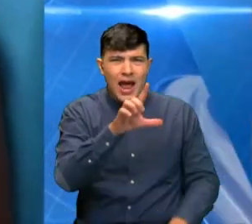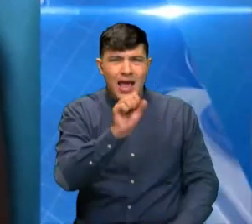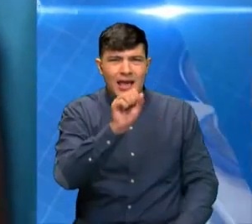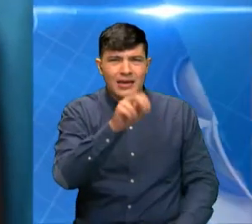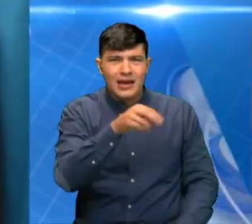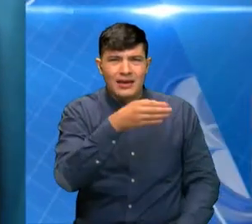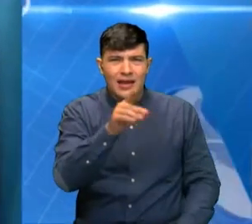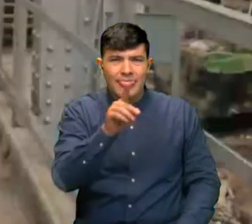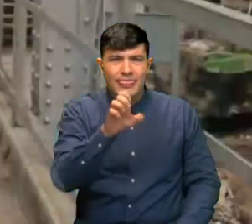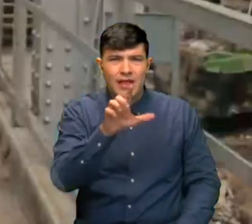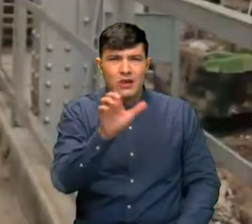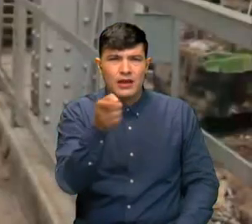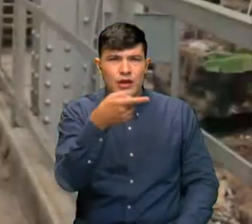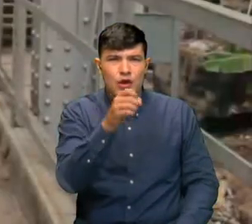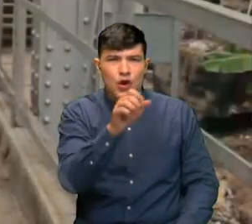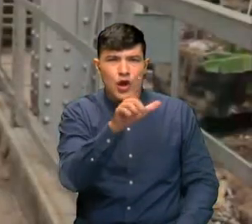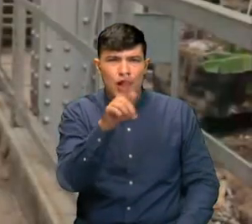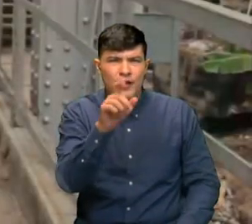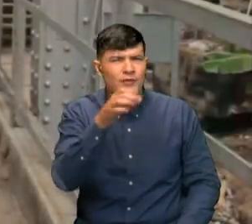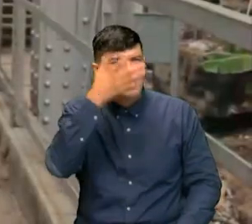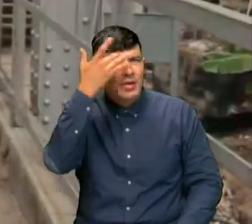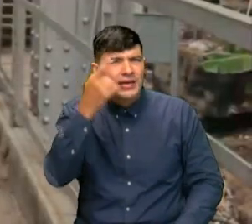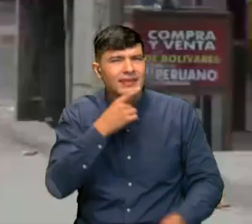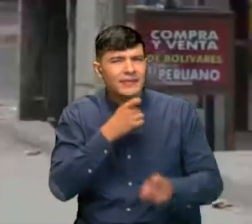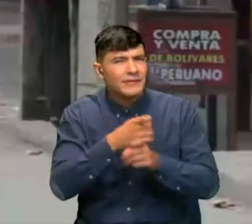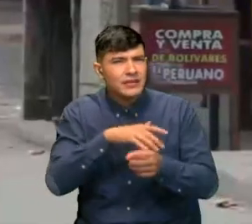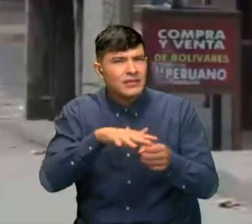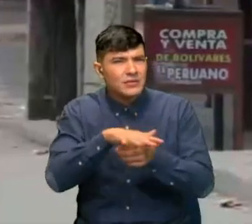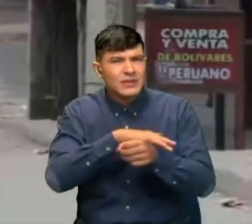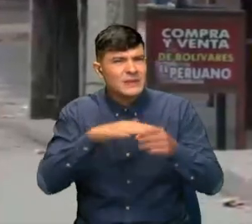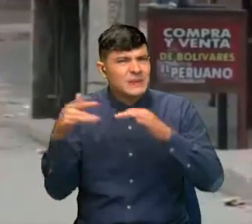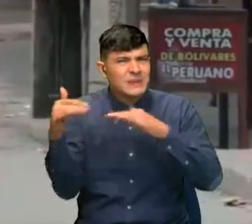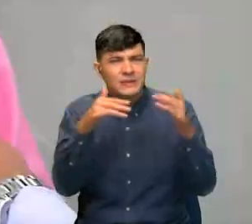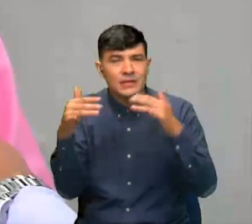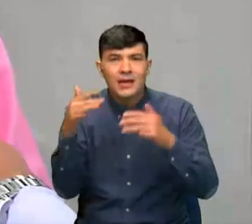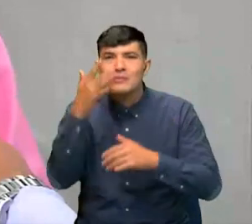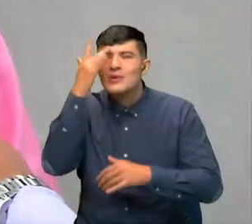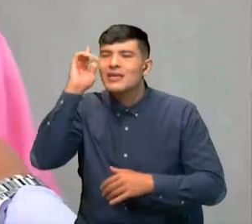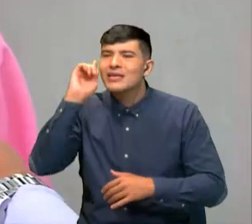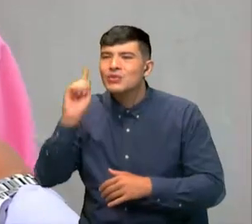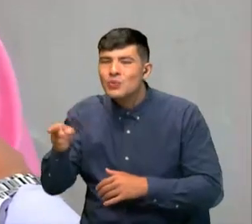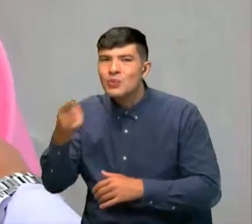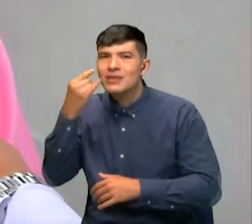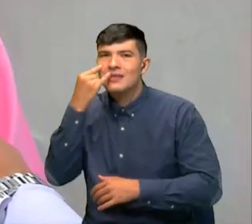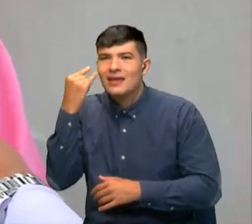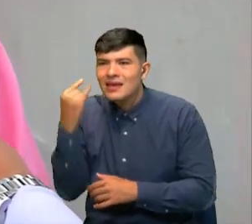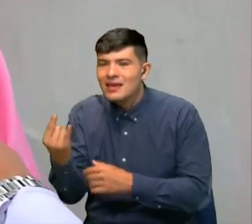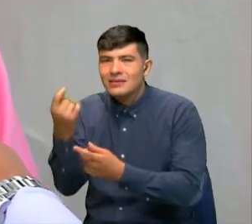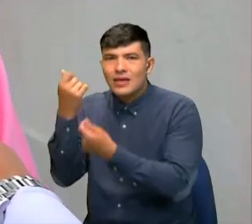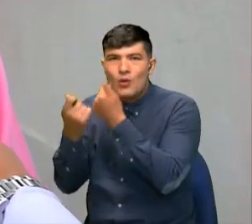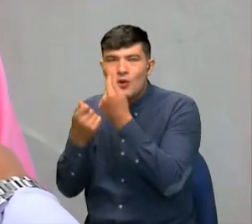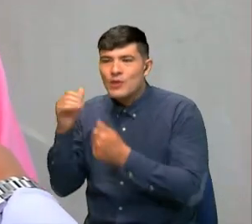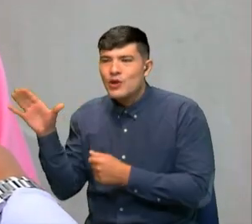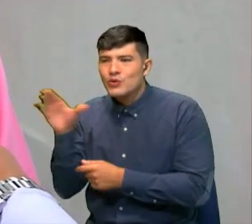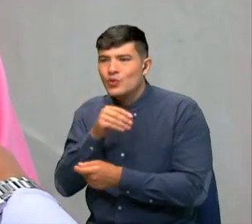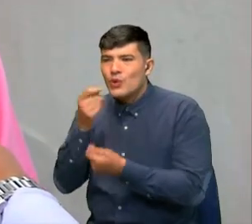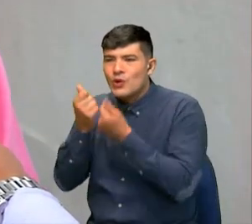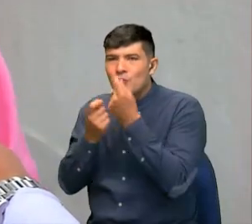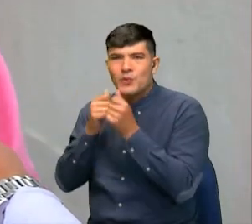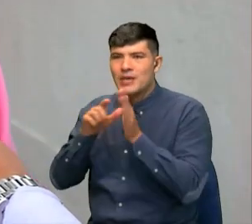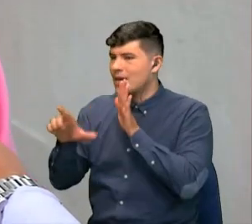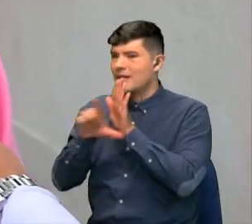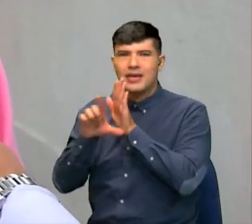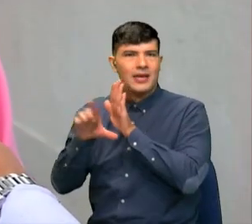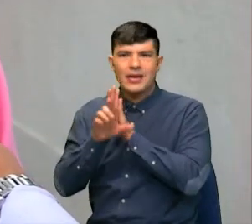organizaciones pero porque se ha agudizado la situación en la frontera hay un gran interés económico en toda la economía ilegal que se maneja en la